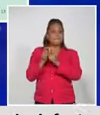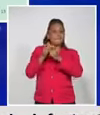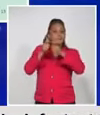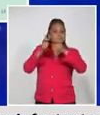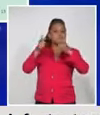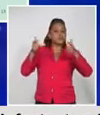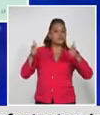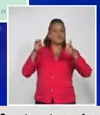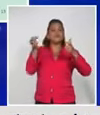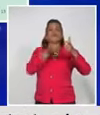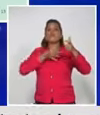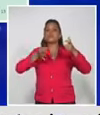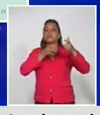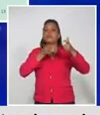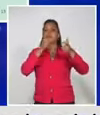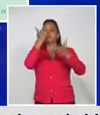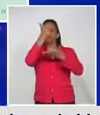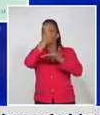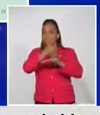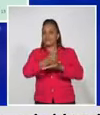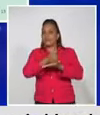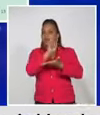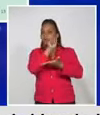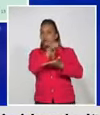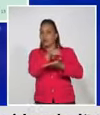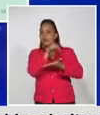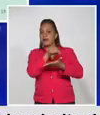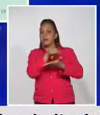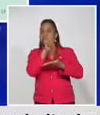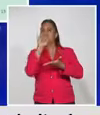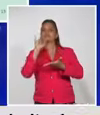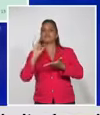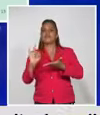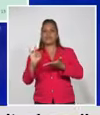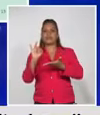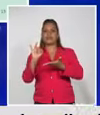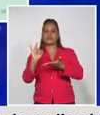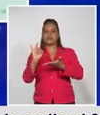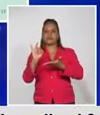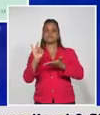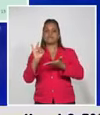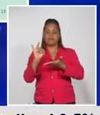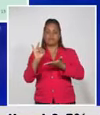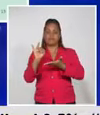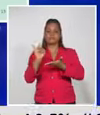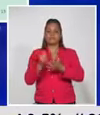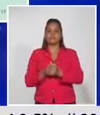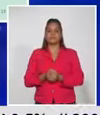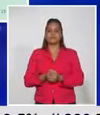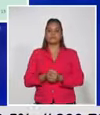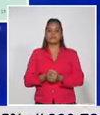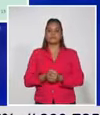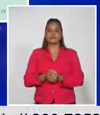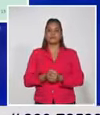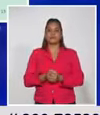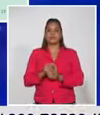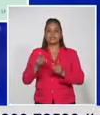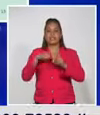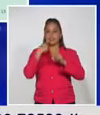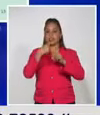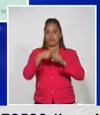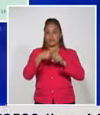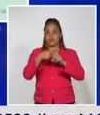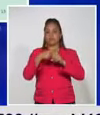el municipio cabecera, que diagnostica 7 de los 8 casos de ayer. Santa Cruz del Sur con un